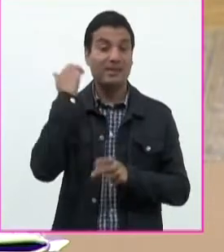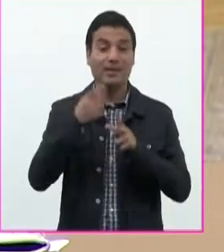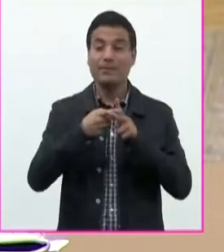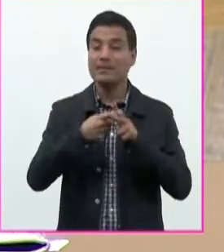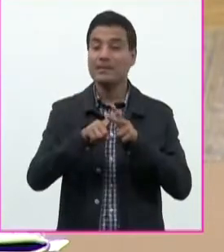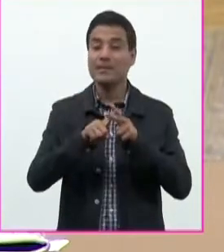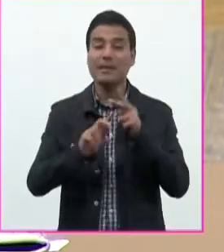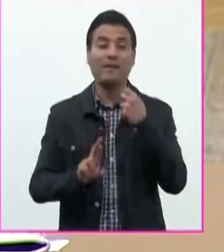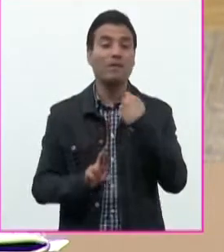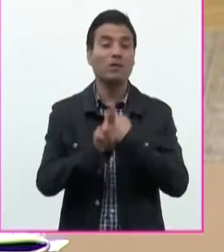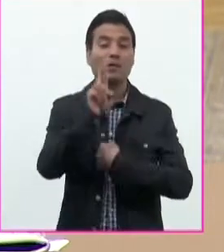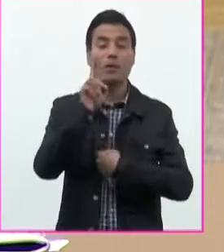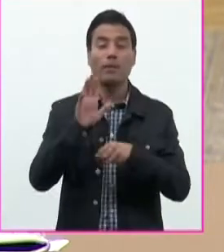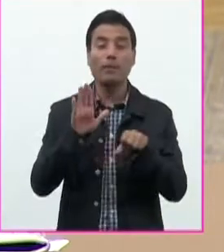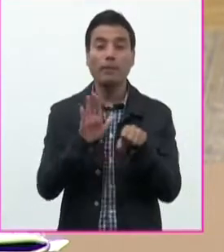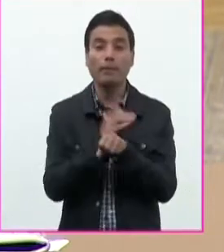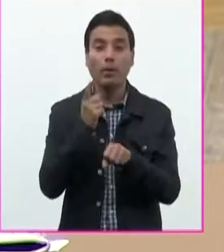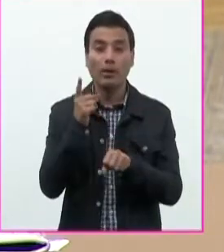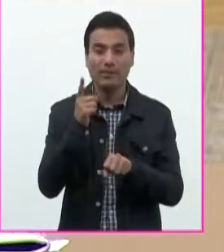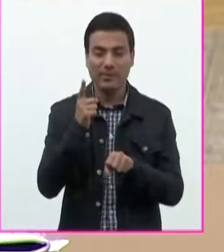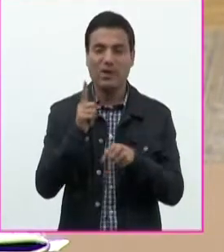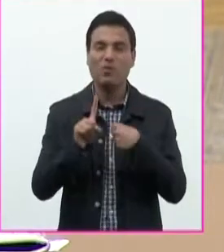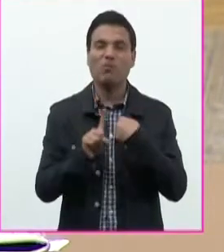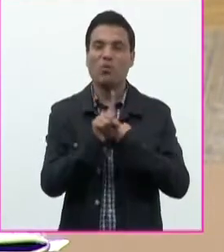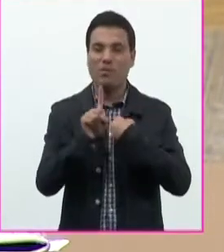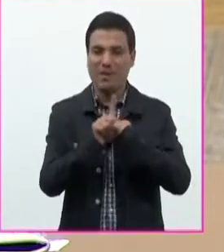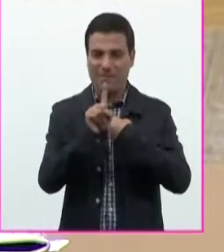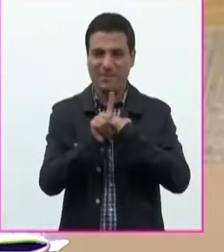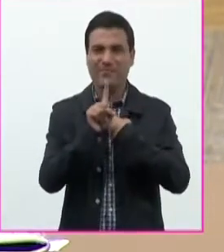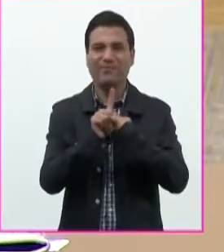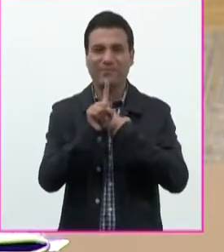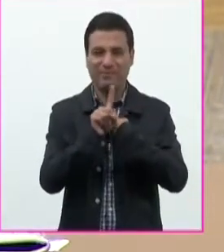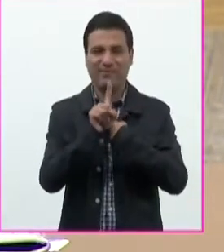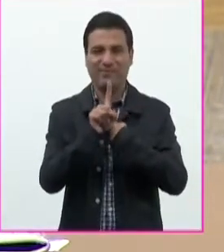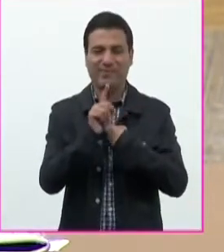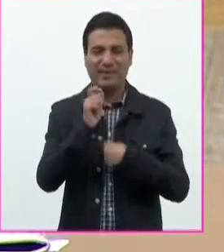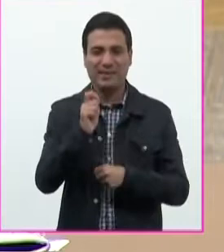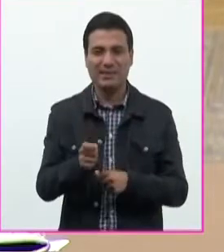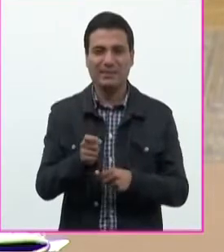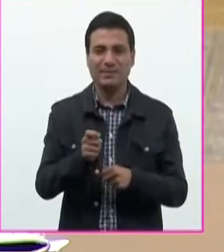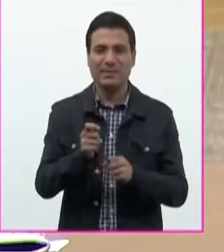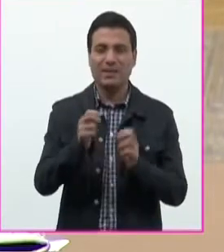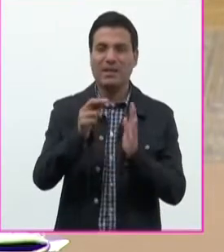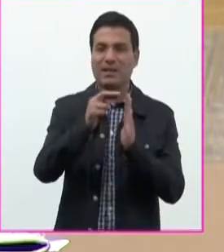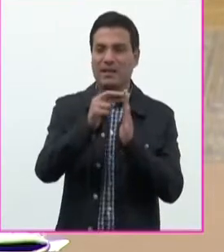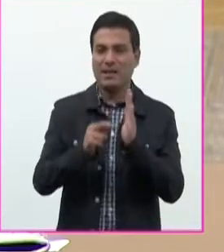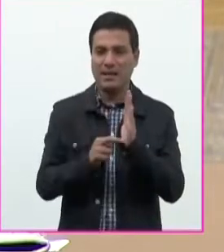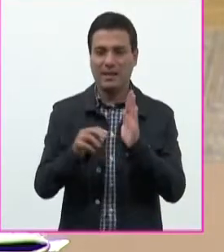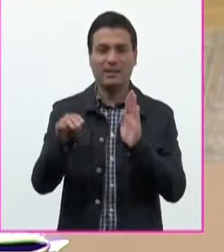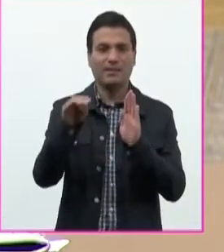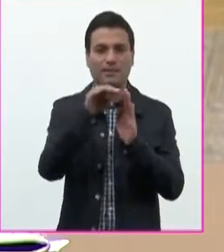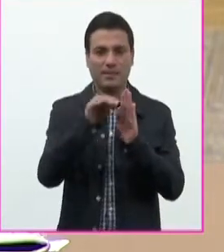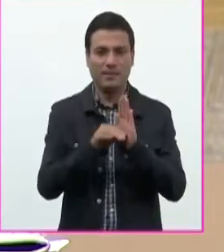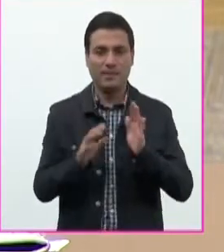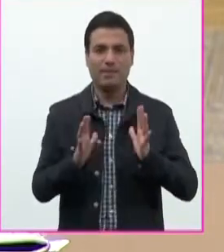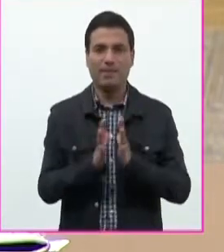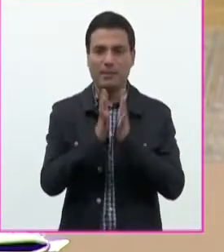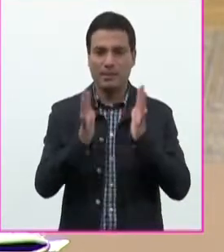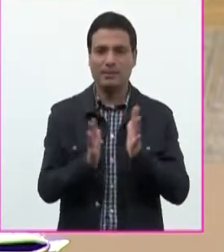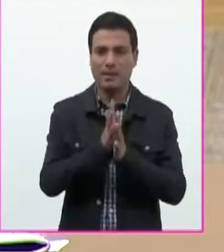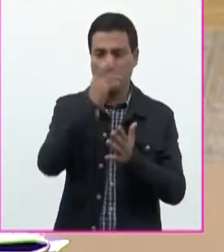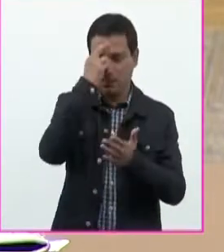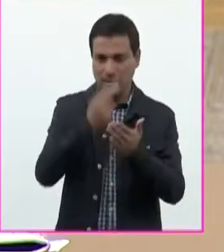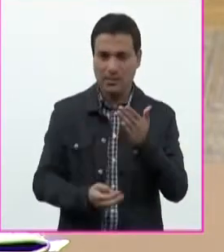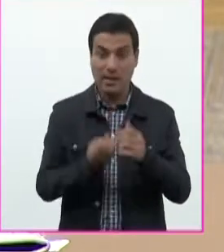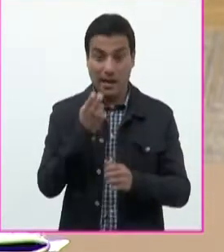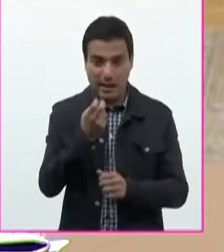Revolución Mexicana fue justamente por un problema postelectoral, fue por violar las normas democráticas que se estaban dando en el país. Yo